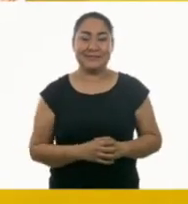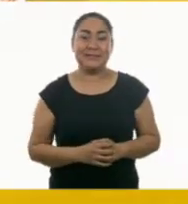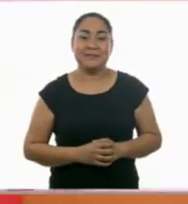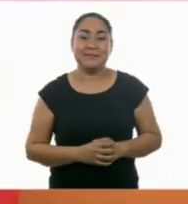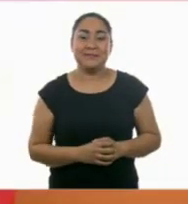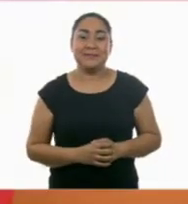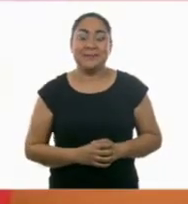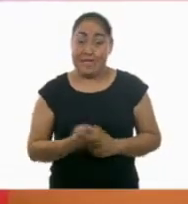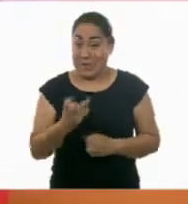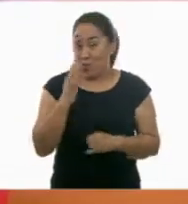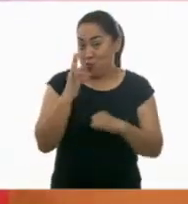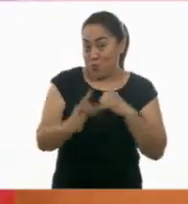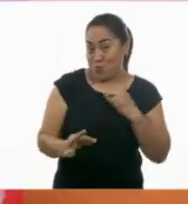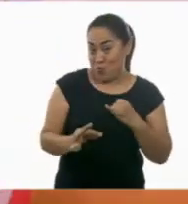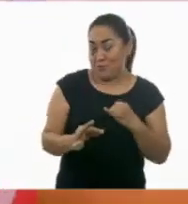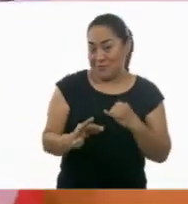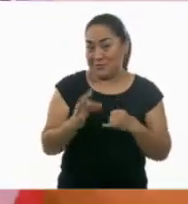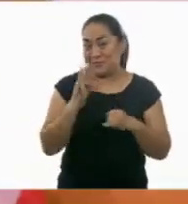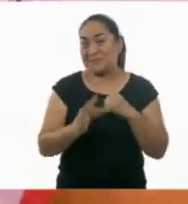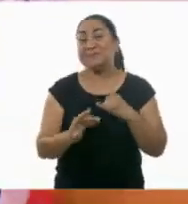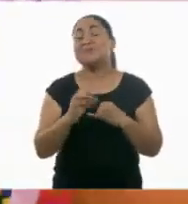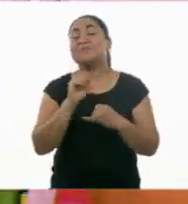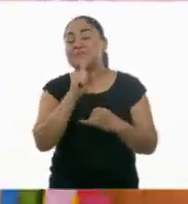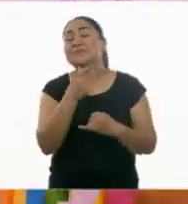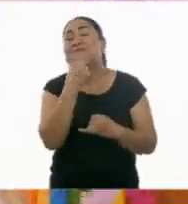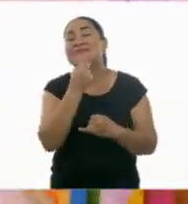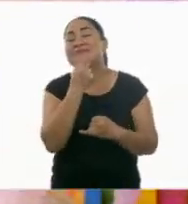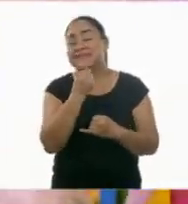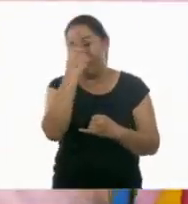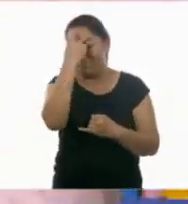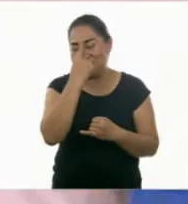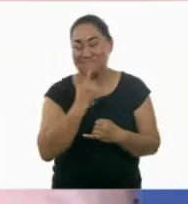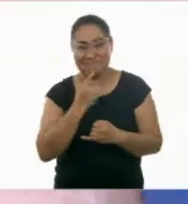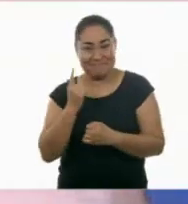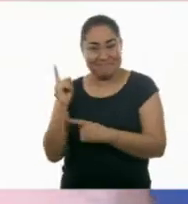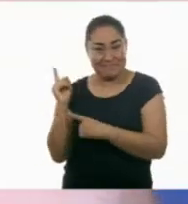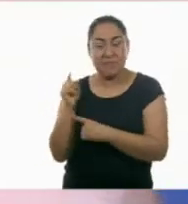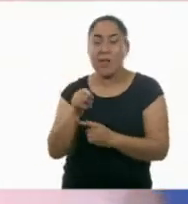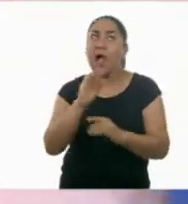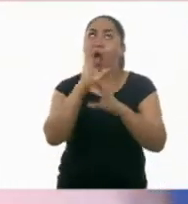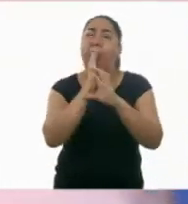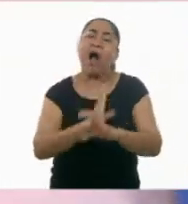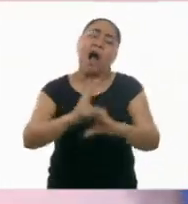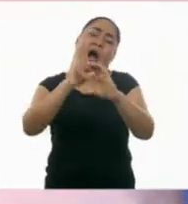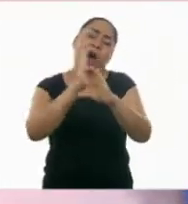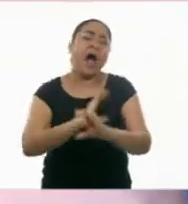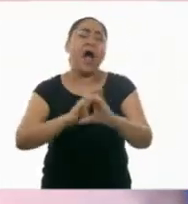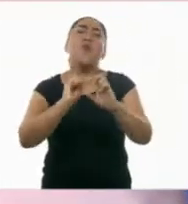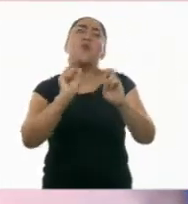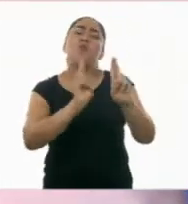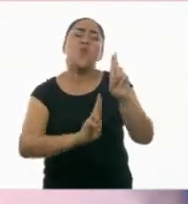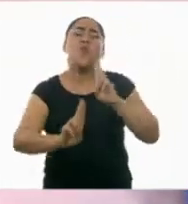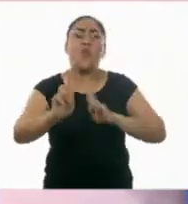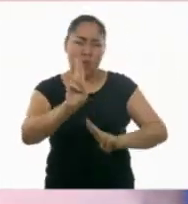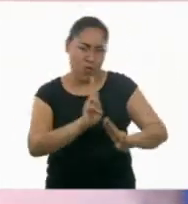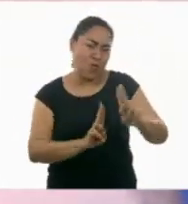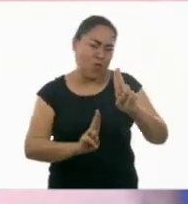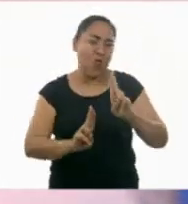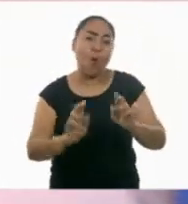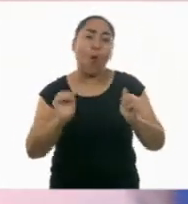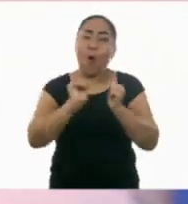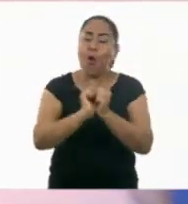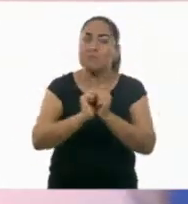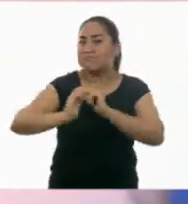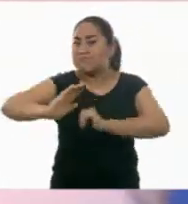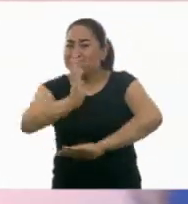El último personaje va a ser la el gurú, que cantaba con la U. Y estaba haciendo kung fu.